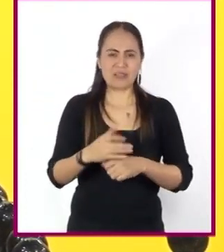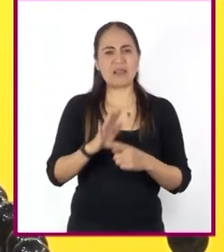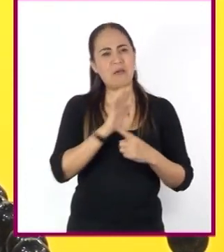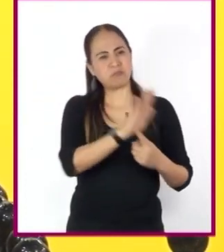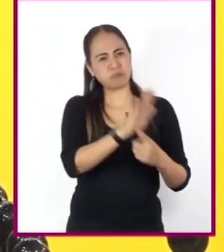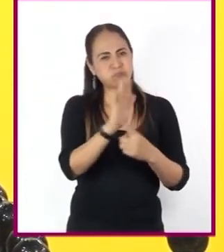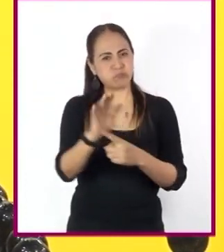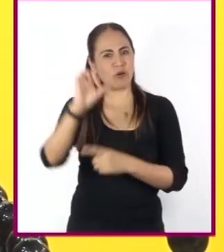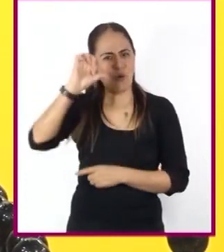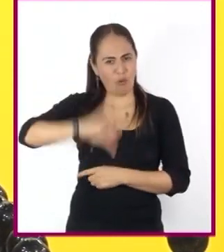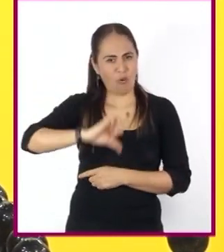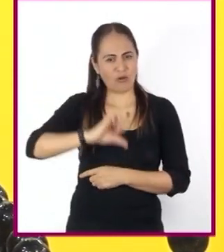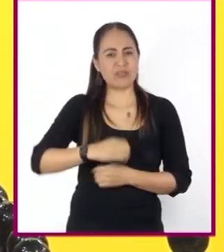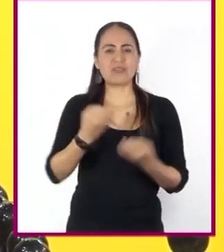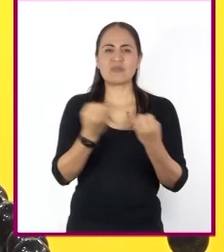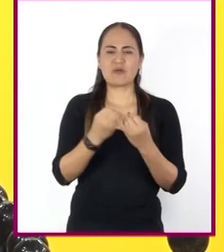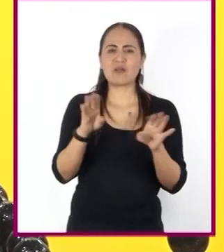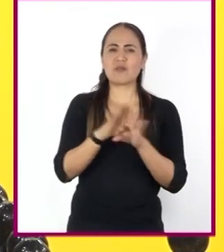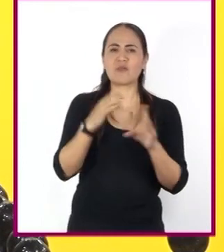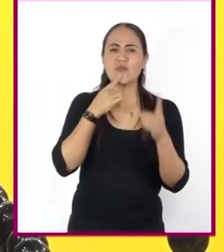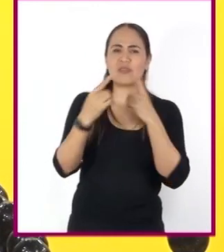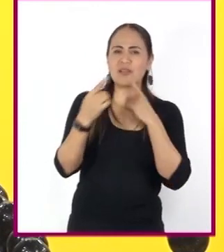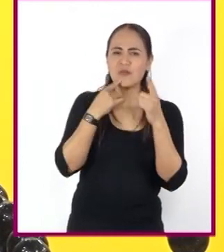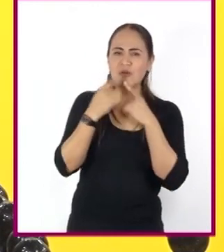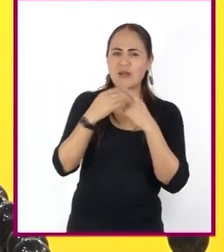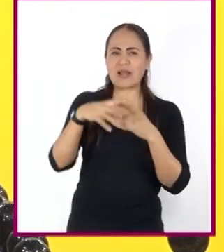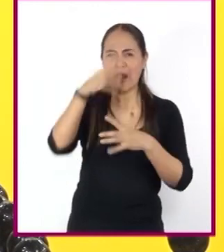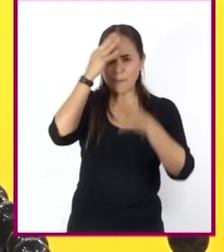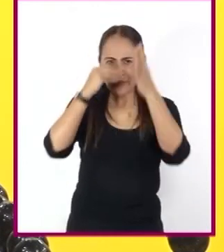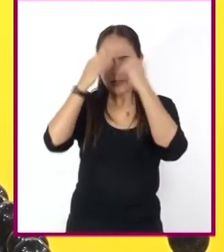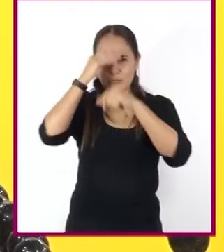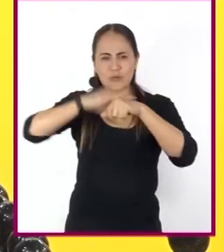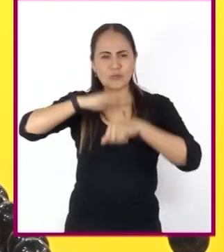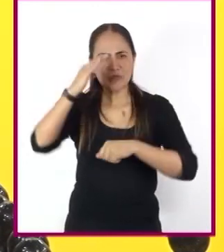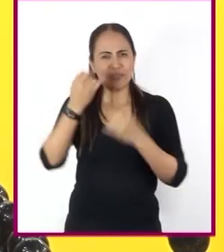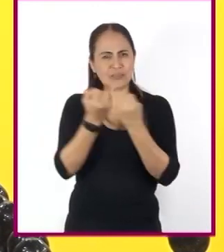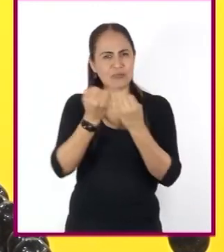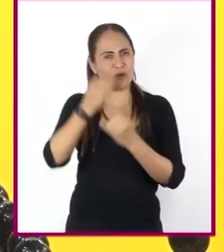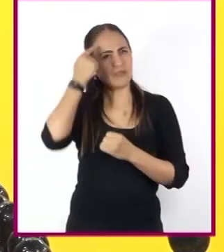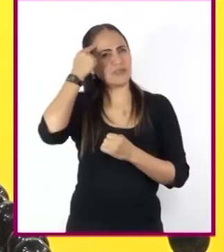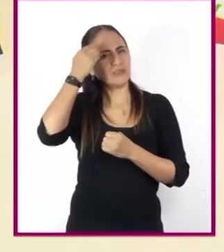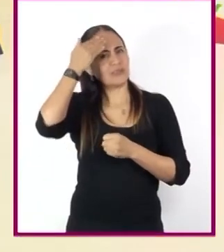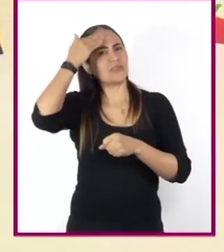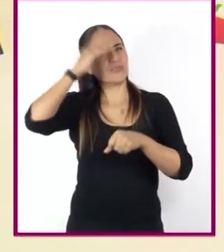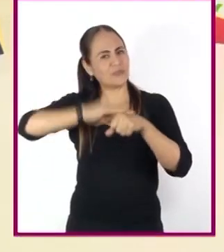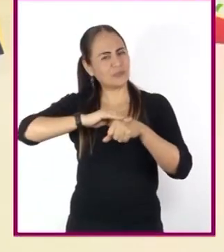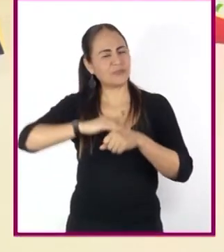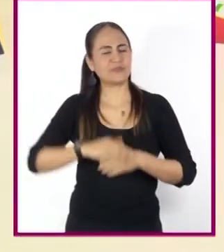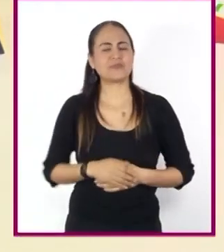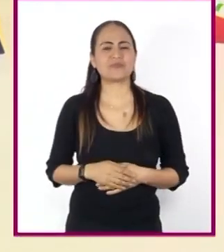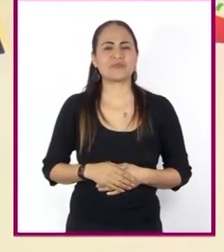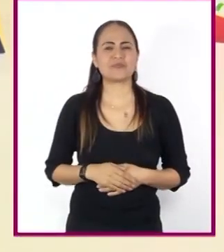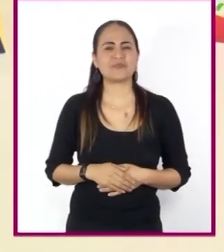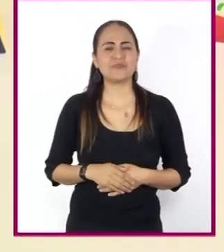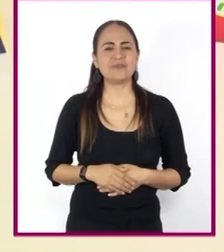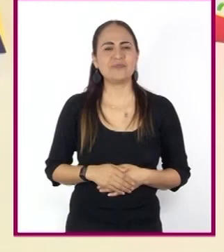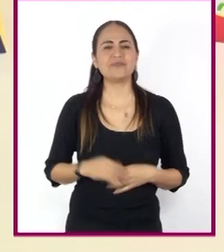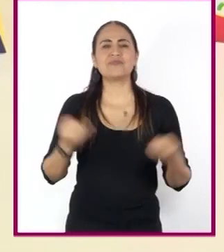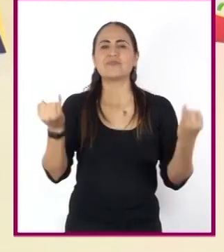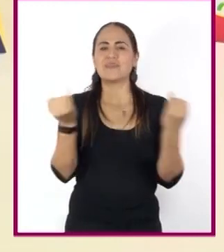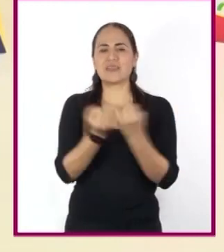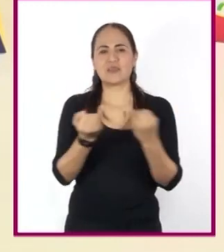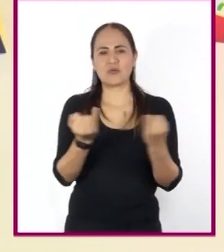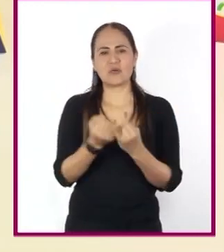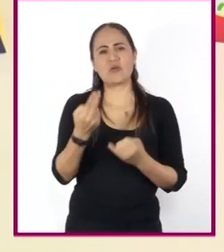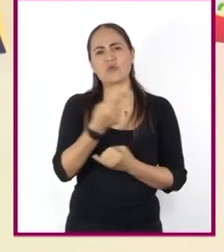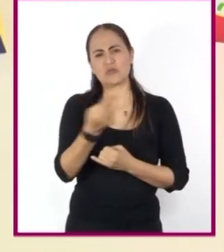hemos repasado. Al dialogar con otros aprendemos más y consolidamos mejor los conocimientos. Asimismo, pueden